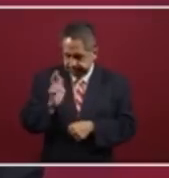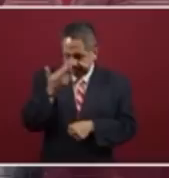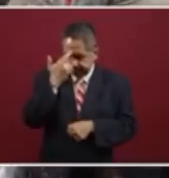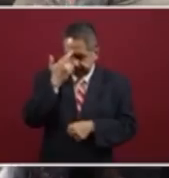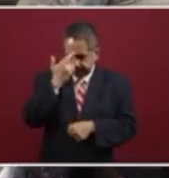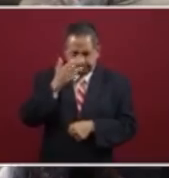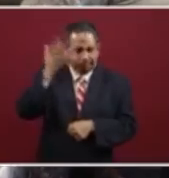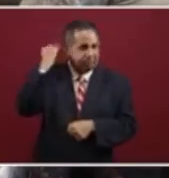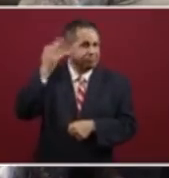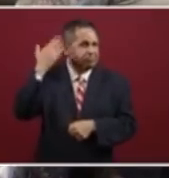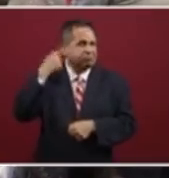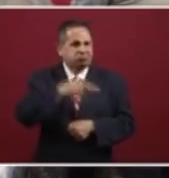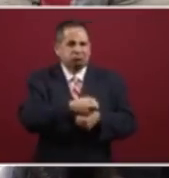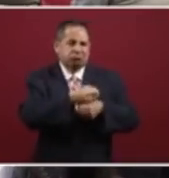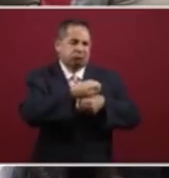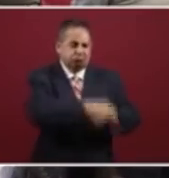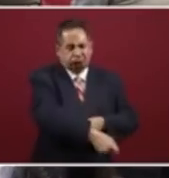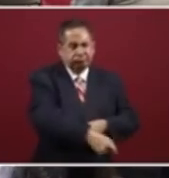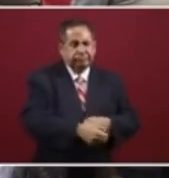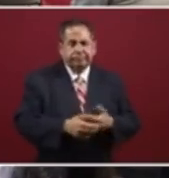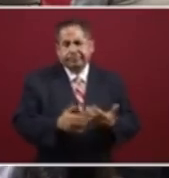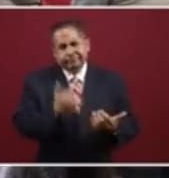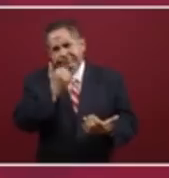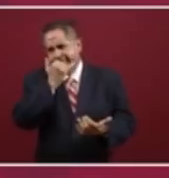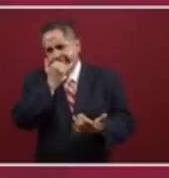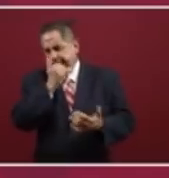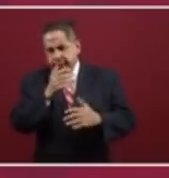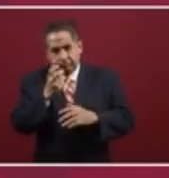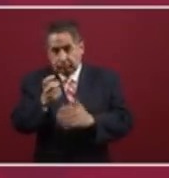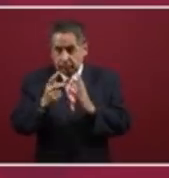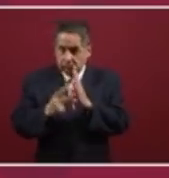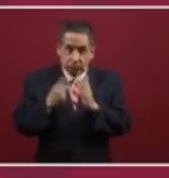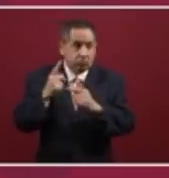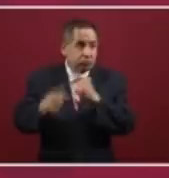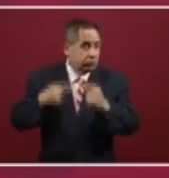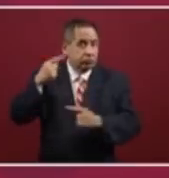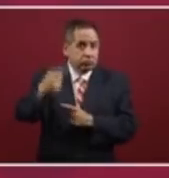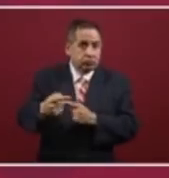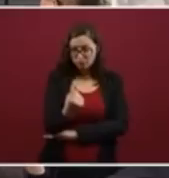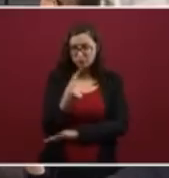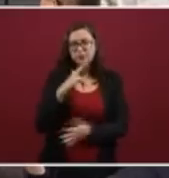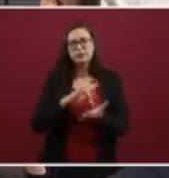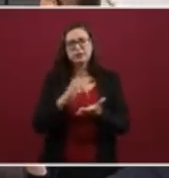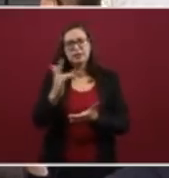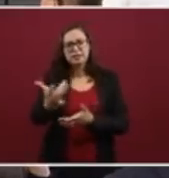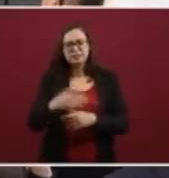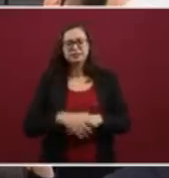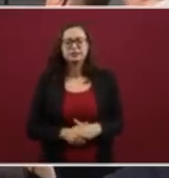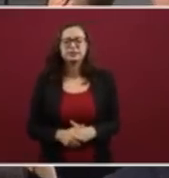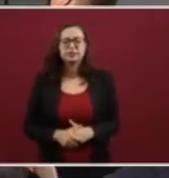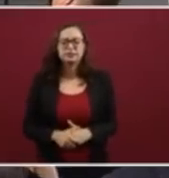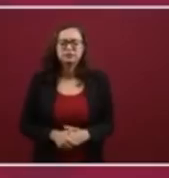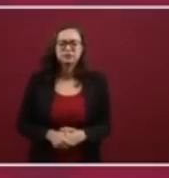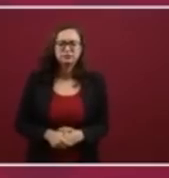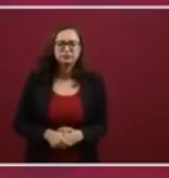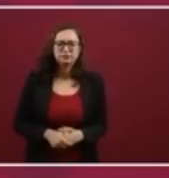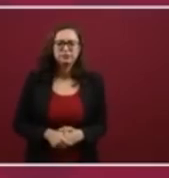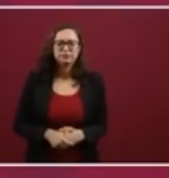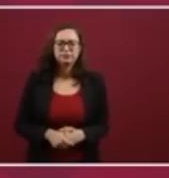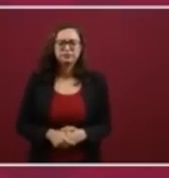represión que no se va a olvidar que va a haber justicia